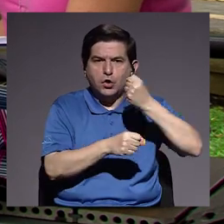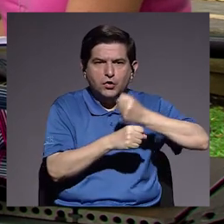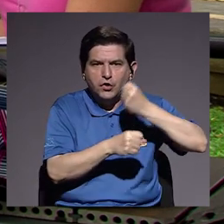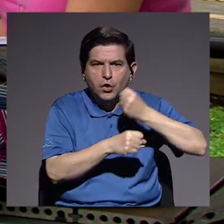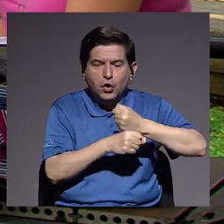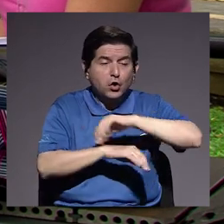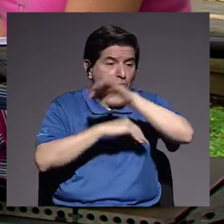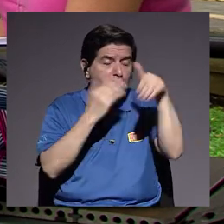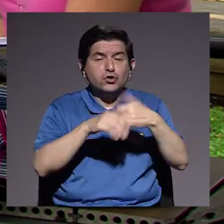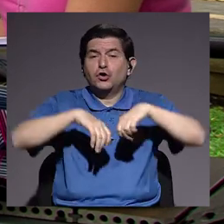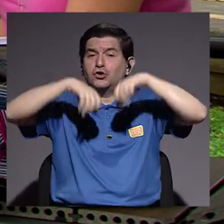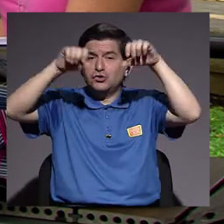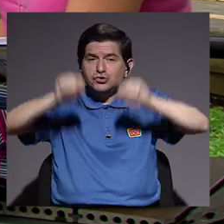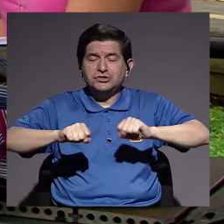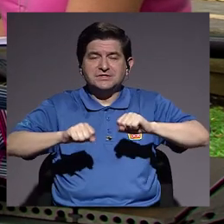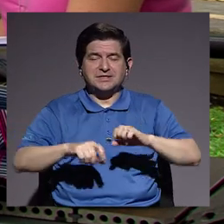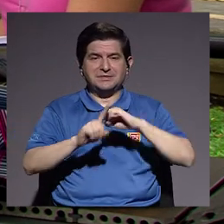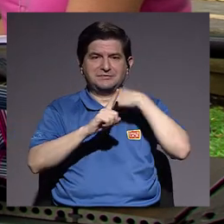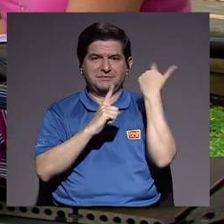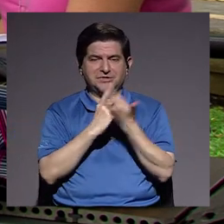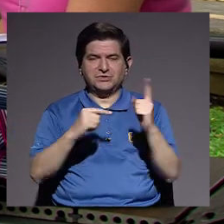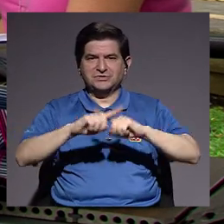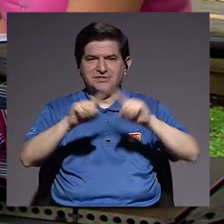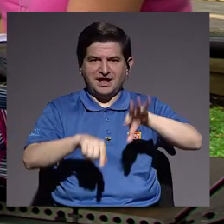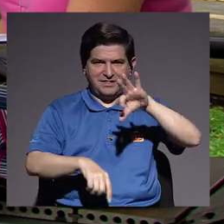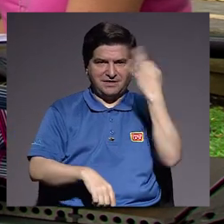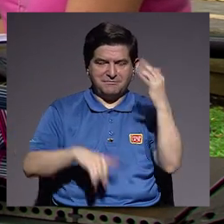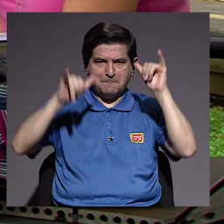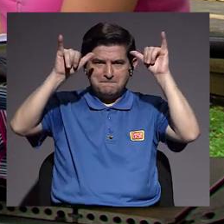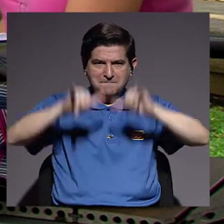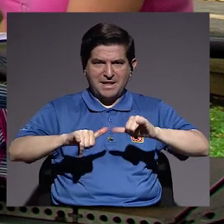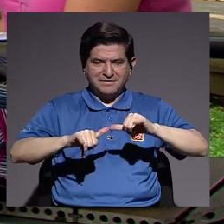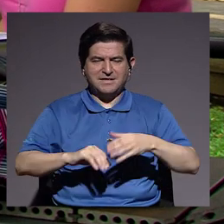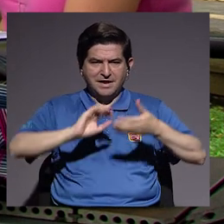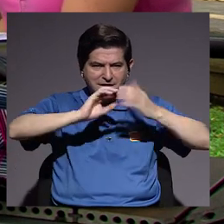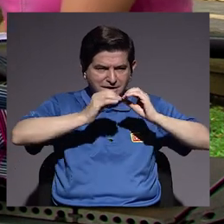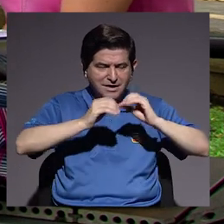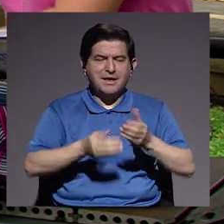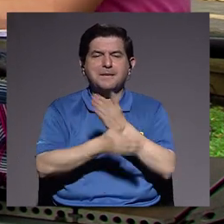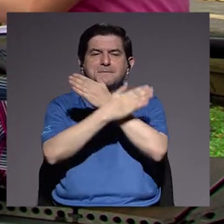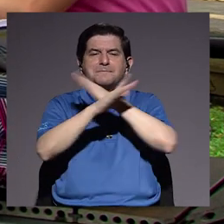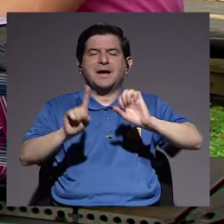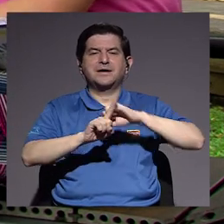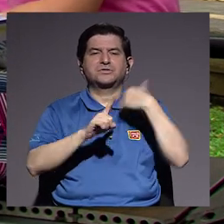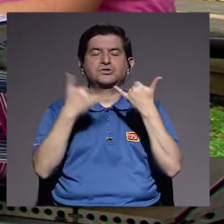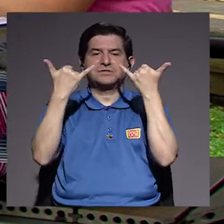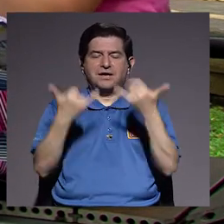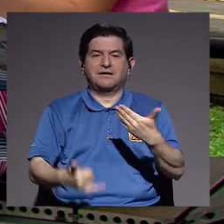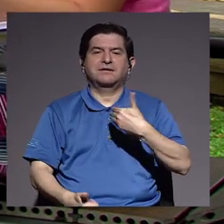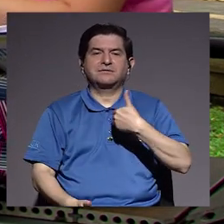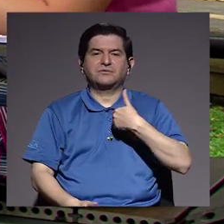que de una u otra forma es la que sostiene los indicadores de paz social que tiene el país actualmente, ¿no? Y